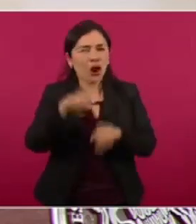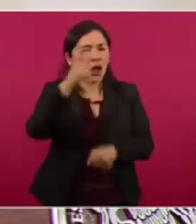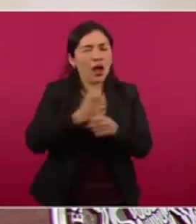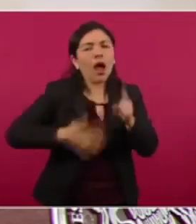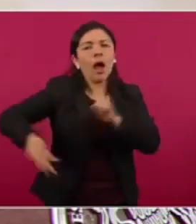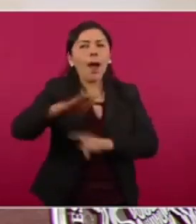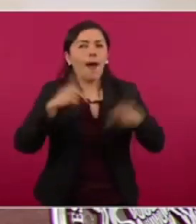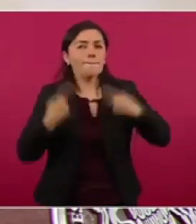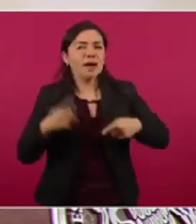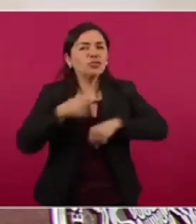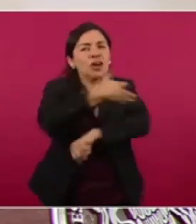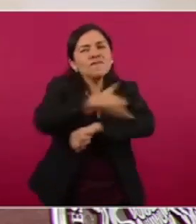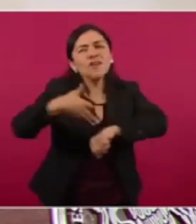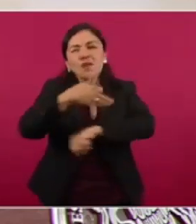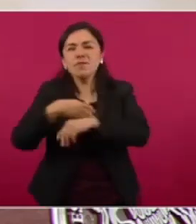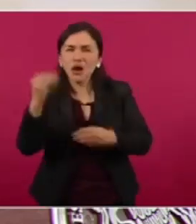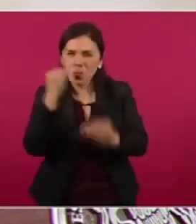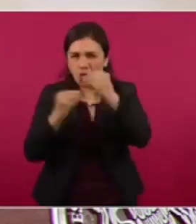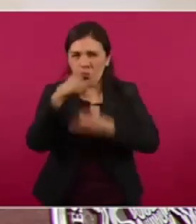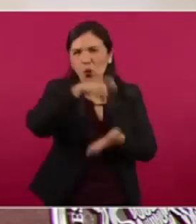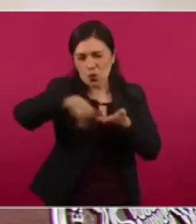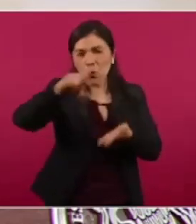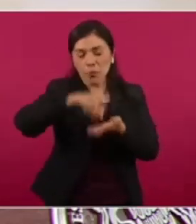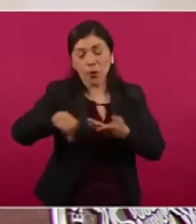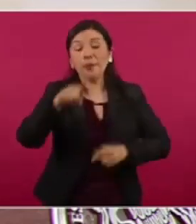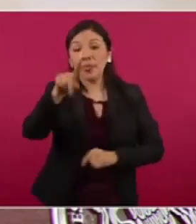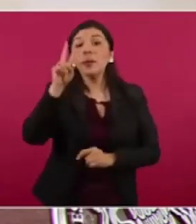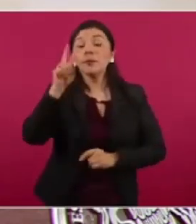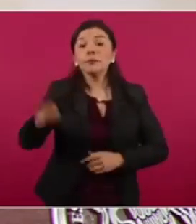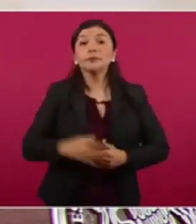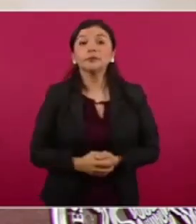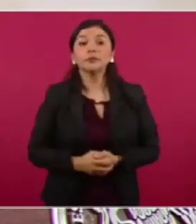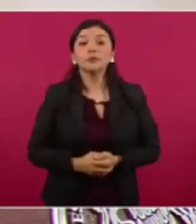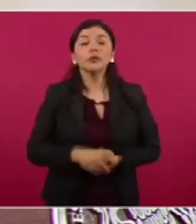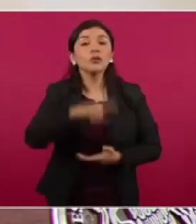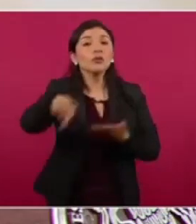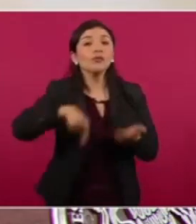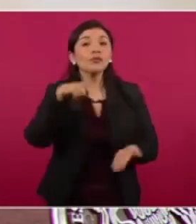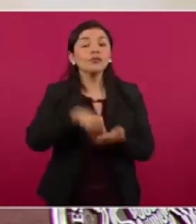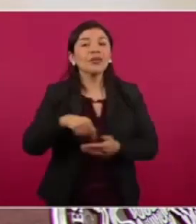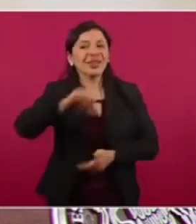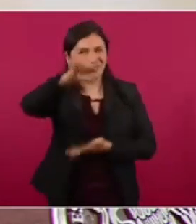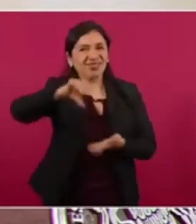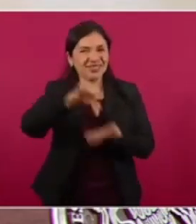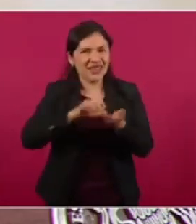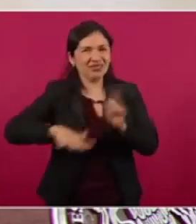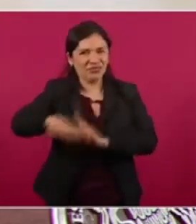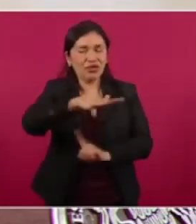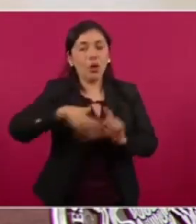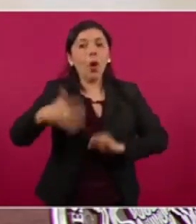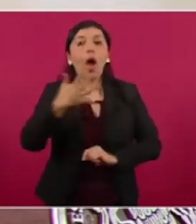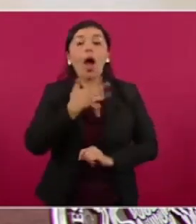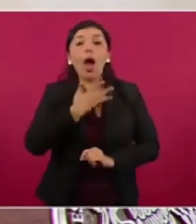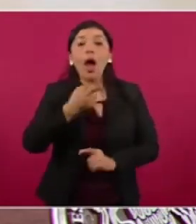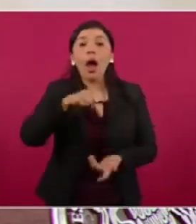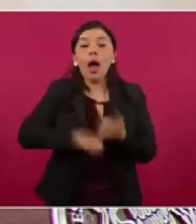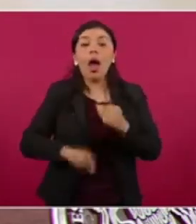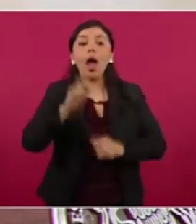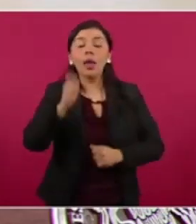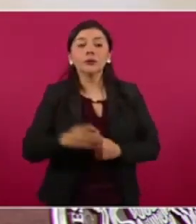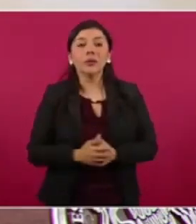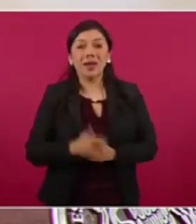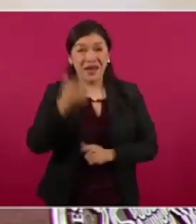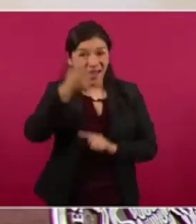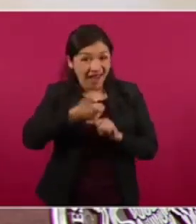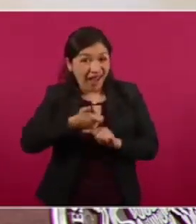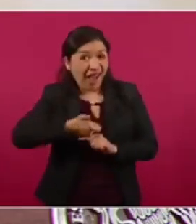familias mexicanas, vamos a verlo en la zona centro, en donde la opción más